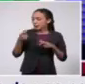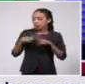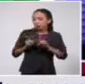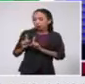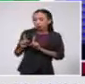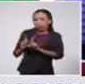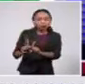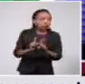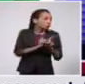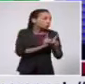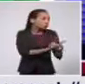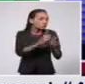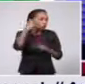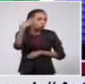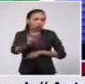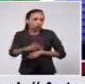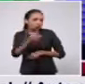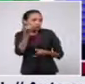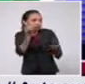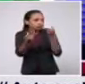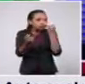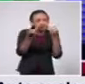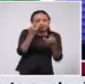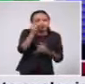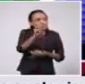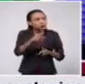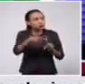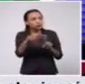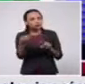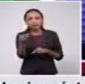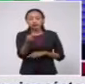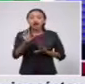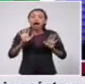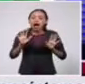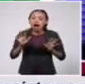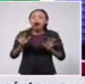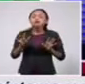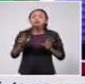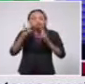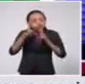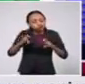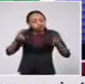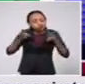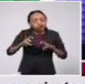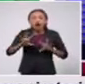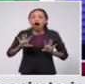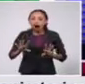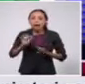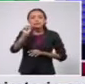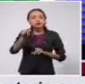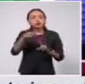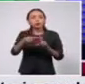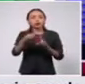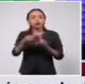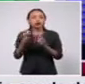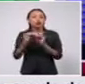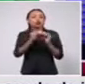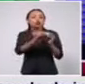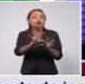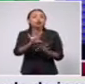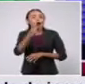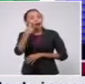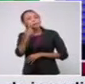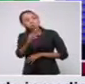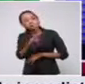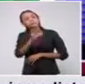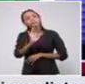hay forma de identificarlo, a no ser que se haga un estudio por ser contacto de un caso positivo o por algún